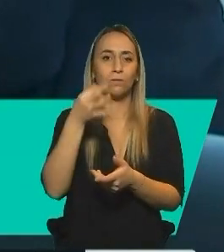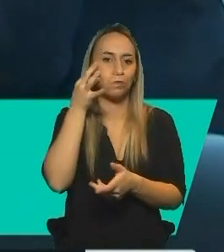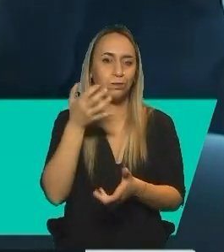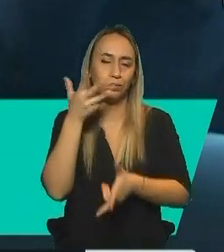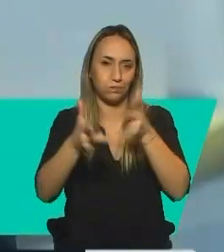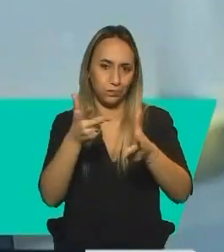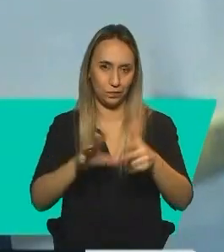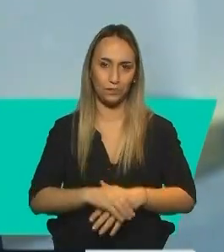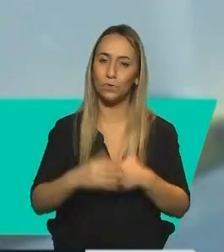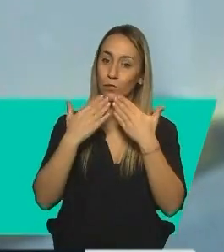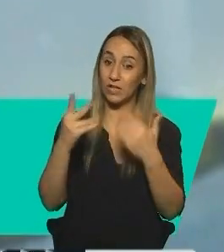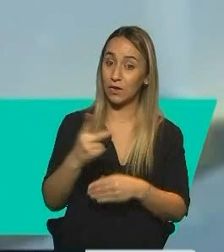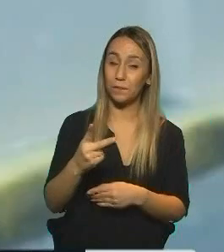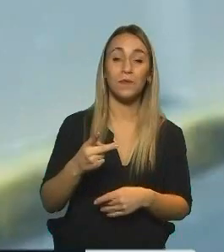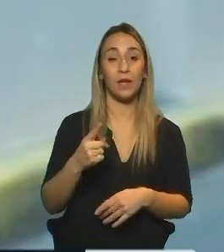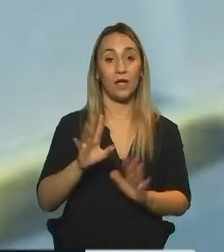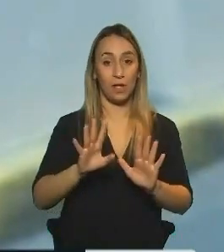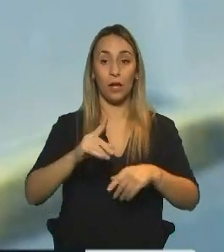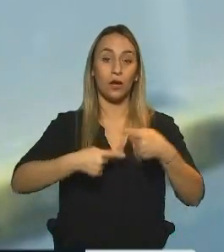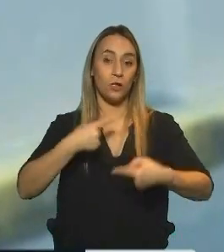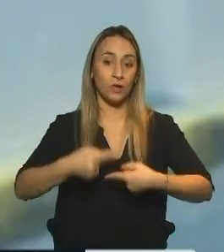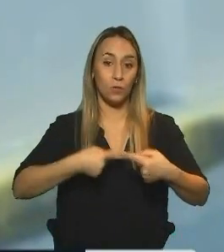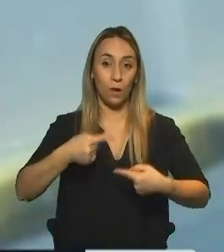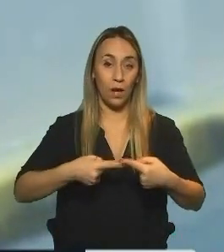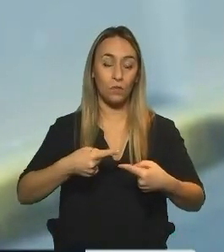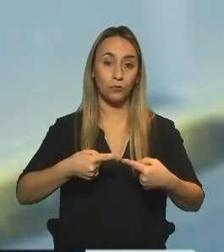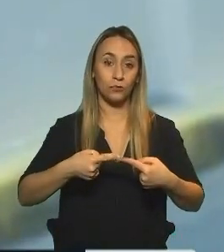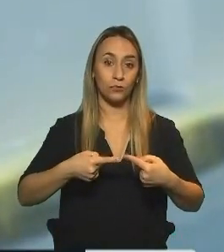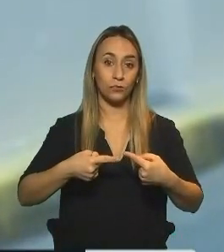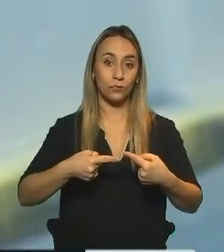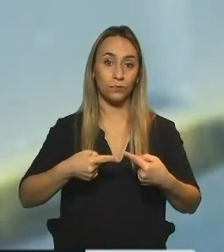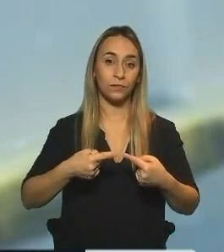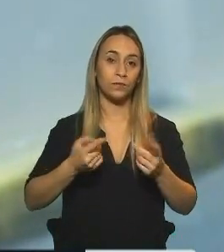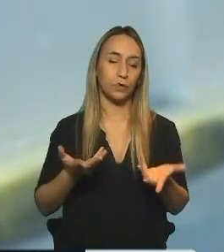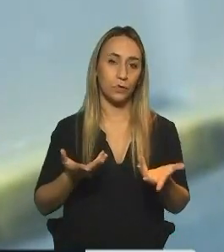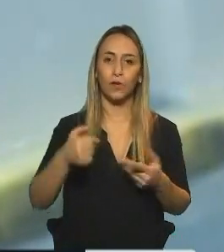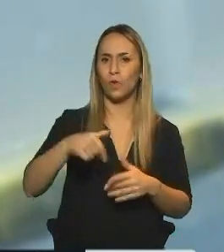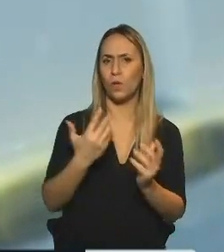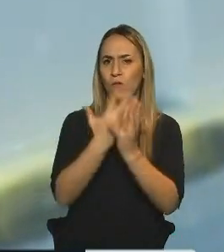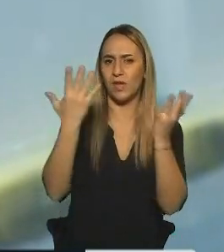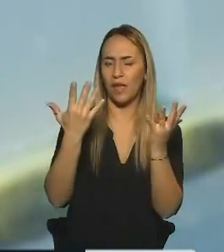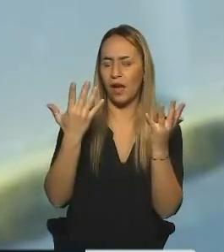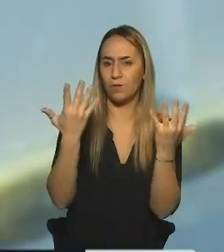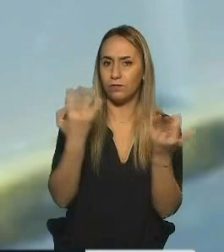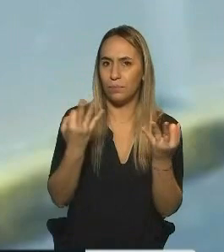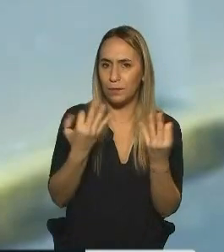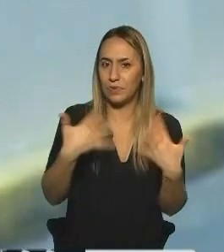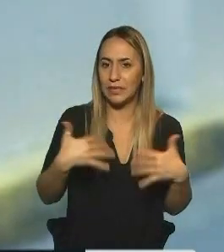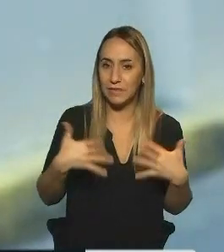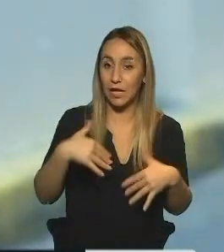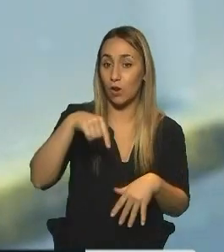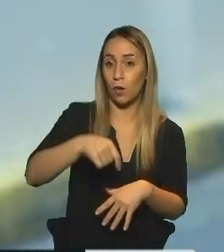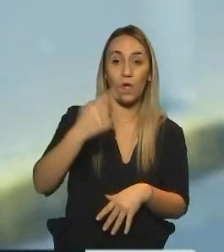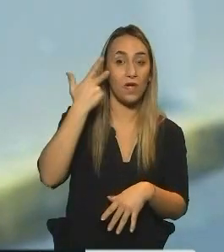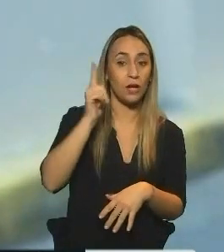testimonio. Nosotros vamos a continuar ahora de esta manera, además de que es un día muy significativo este